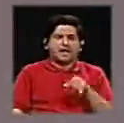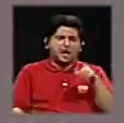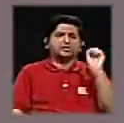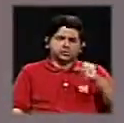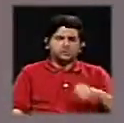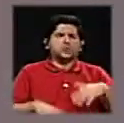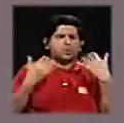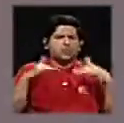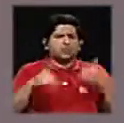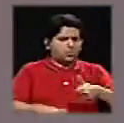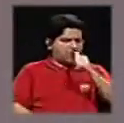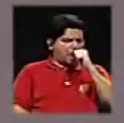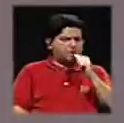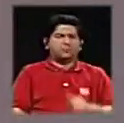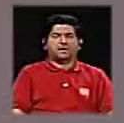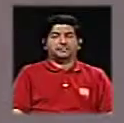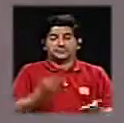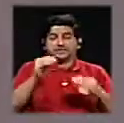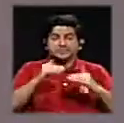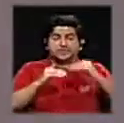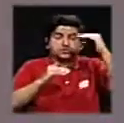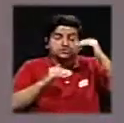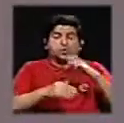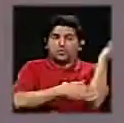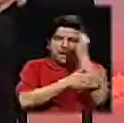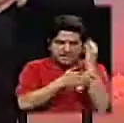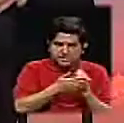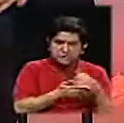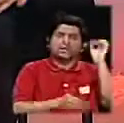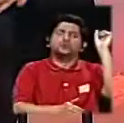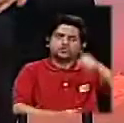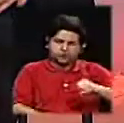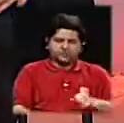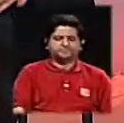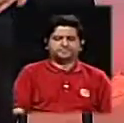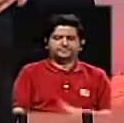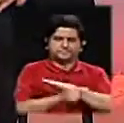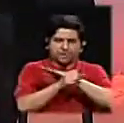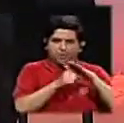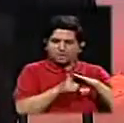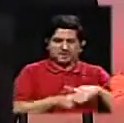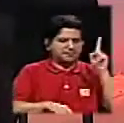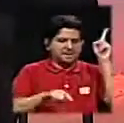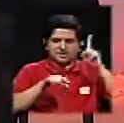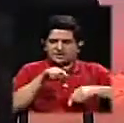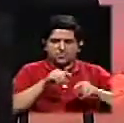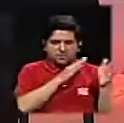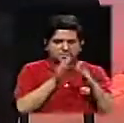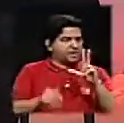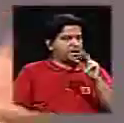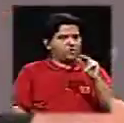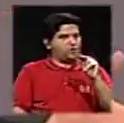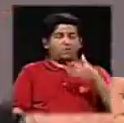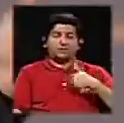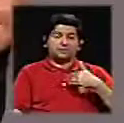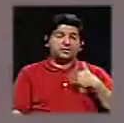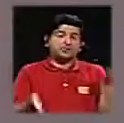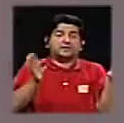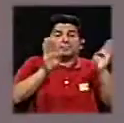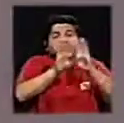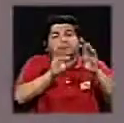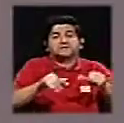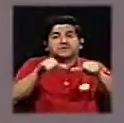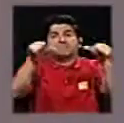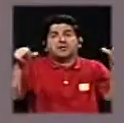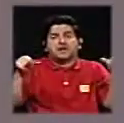agua? Sí. ¿Mucho más allá del caudal de diseño? Sí, claro. ¿Que es completamente imprevisible? No, porque entonces tendríamos que cerrar